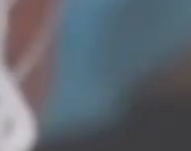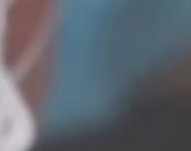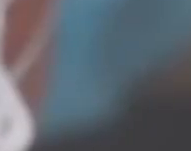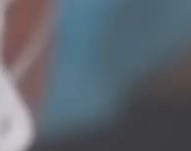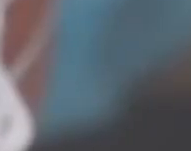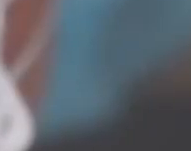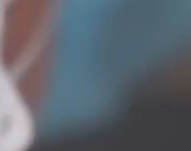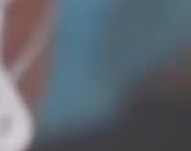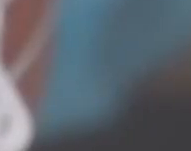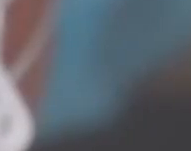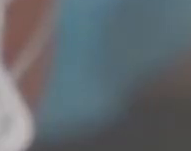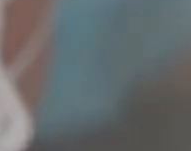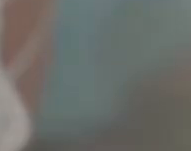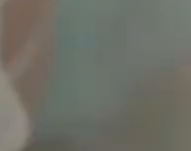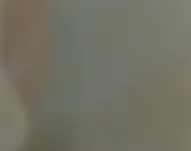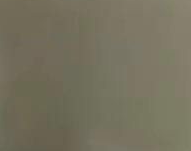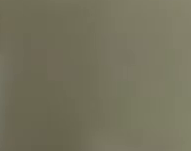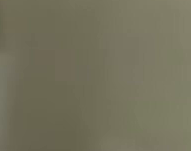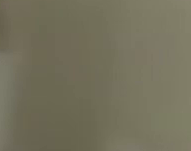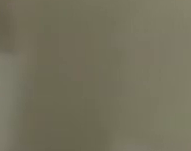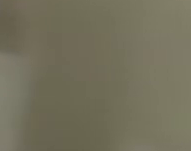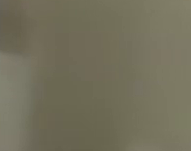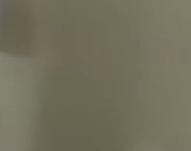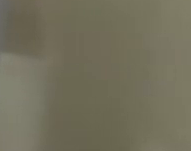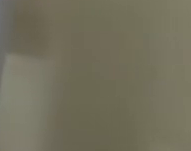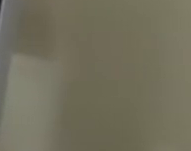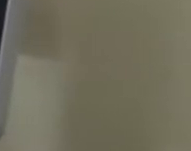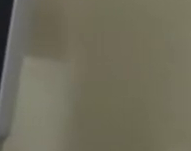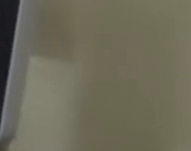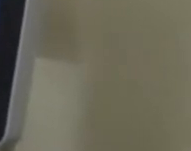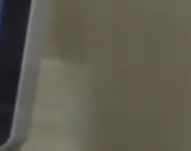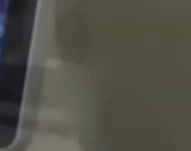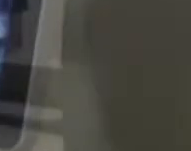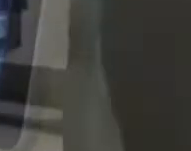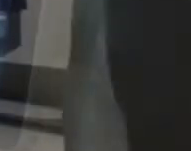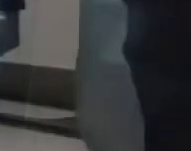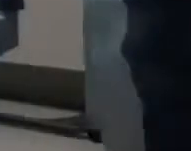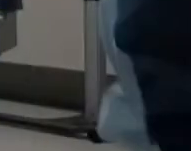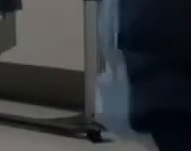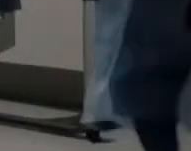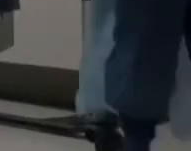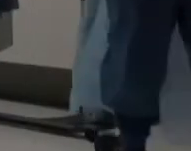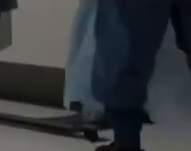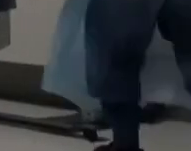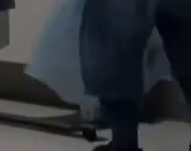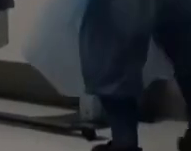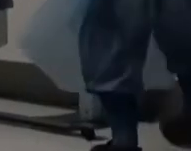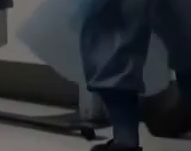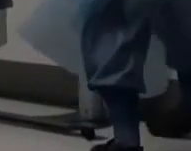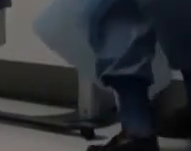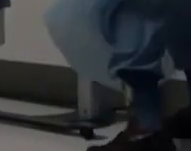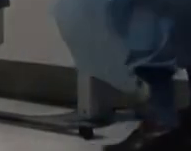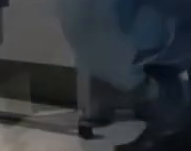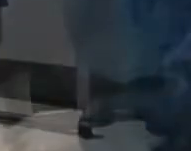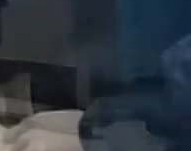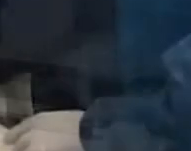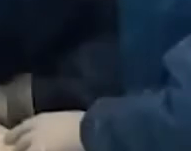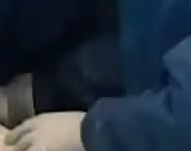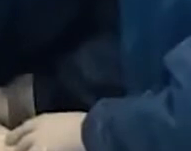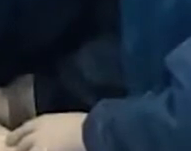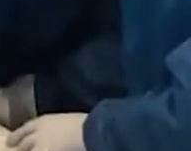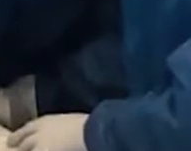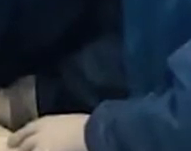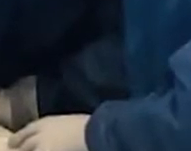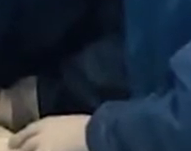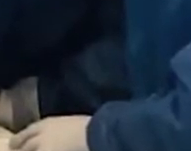cansancio en tu mirada, tú vas a estar ahí dándole consuelo a esa persona que